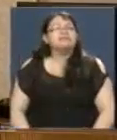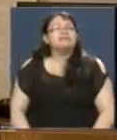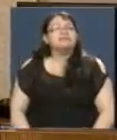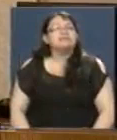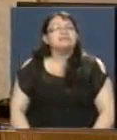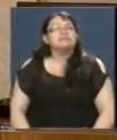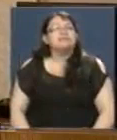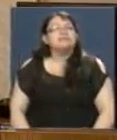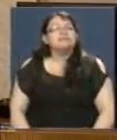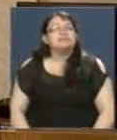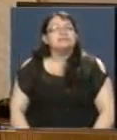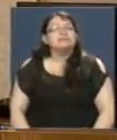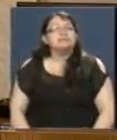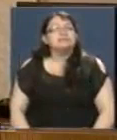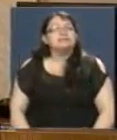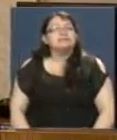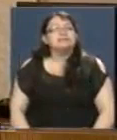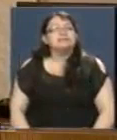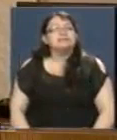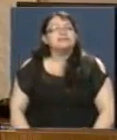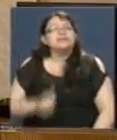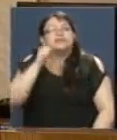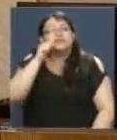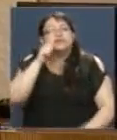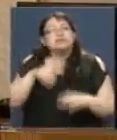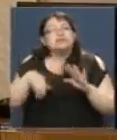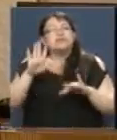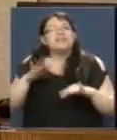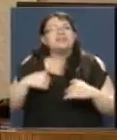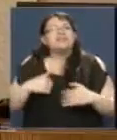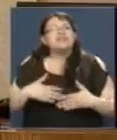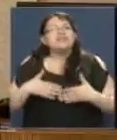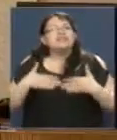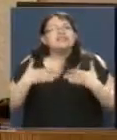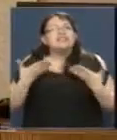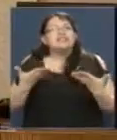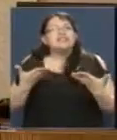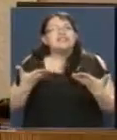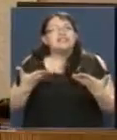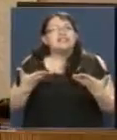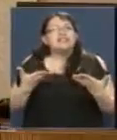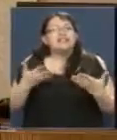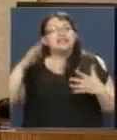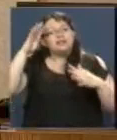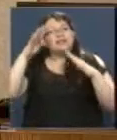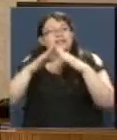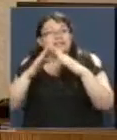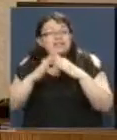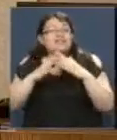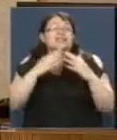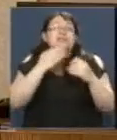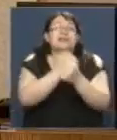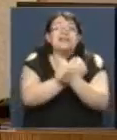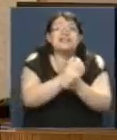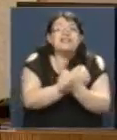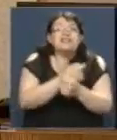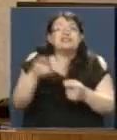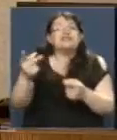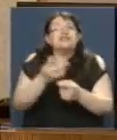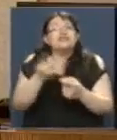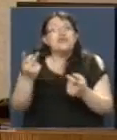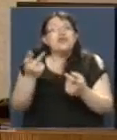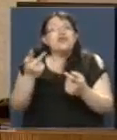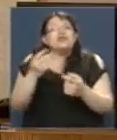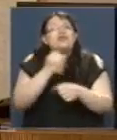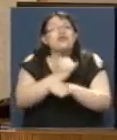Cada vez más tengo el sentimiento de que las Fuerzas Armadas y Carabineros son instituciones